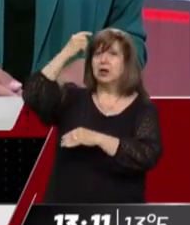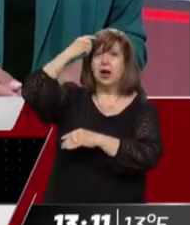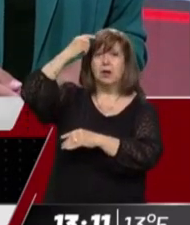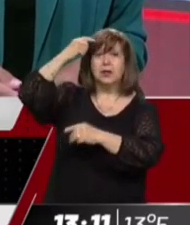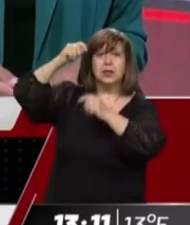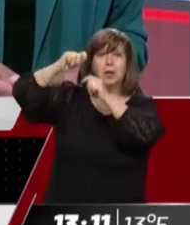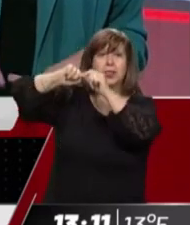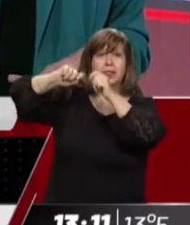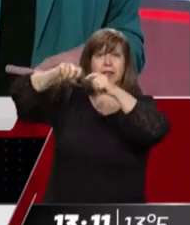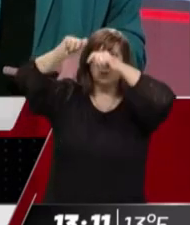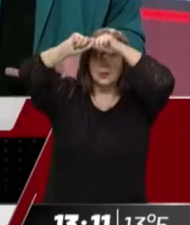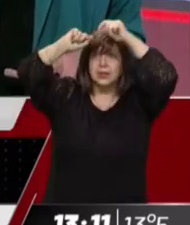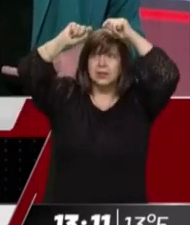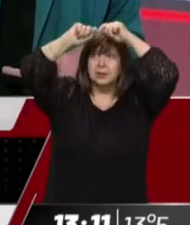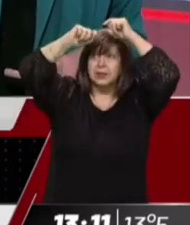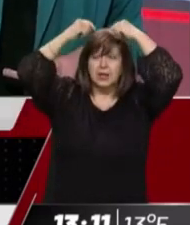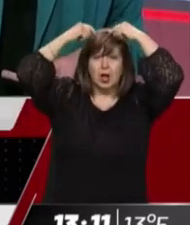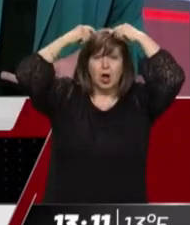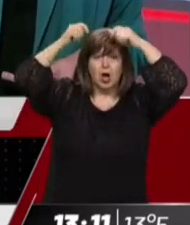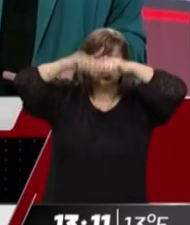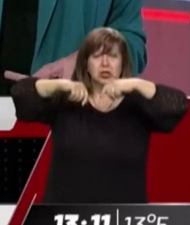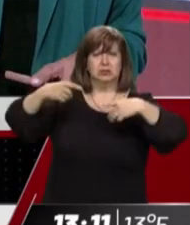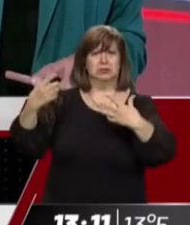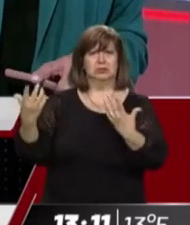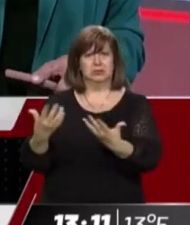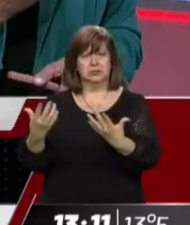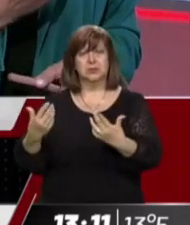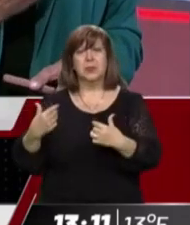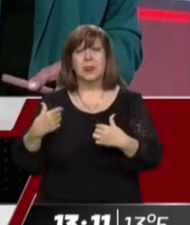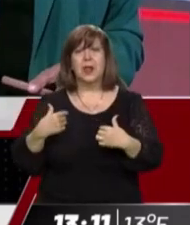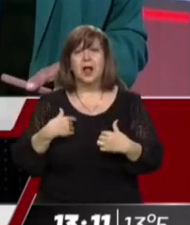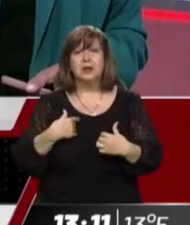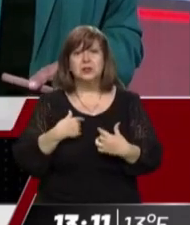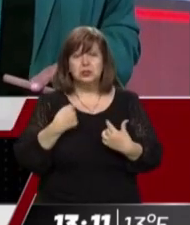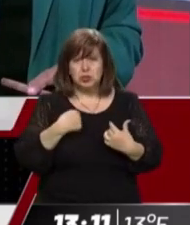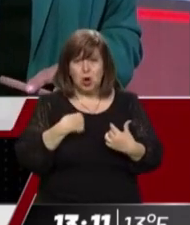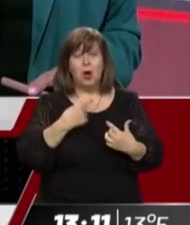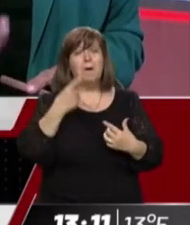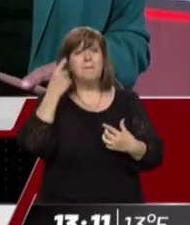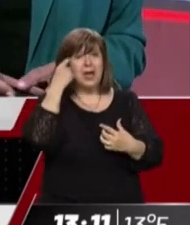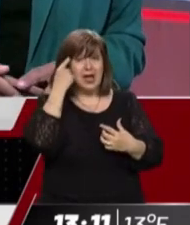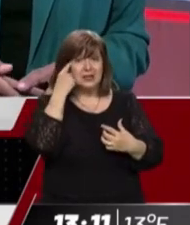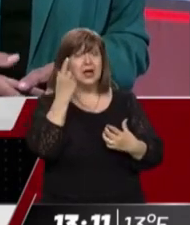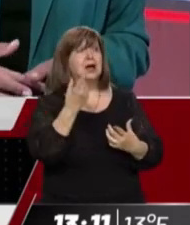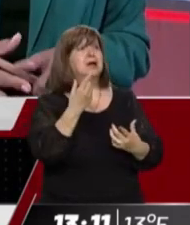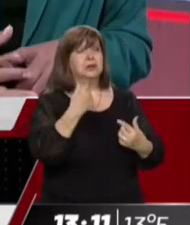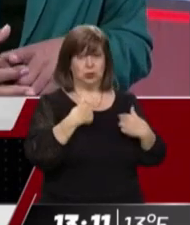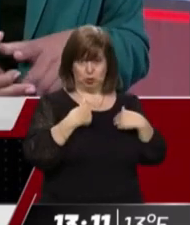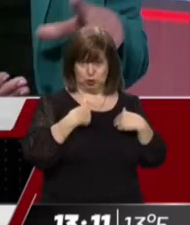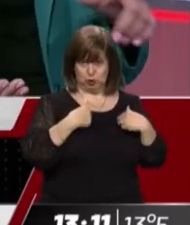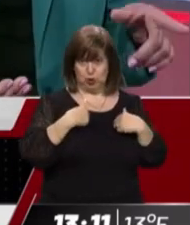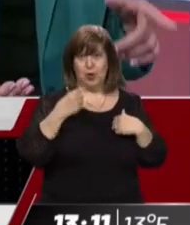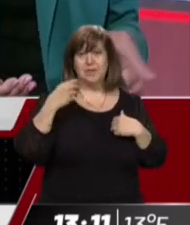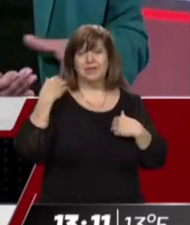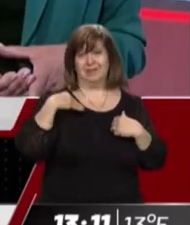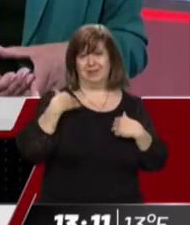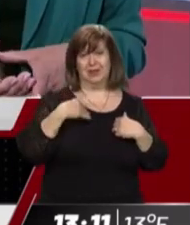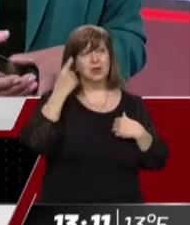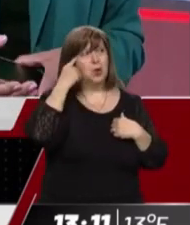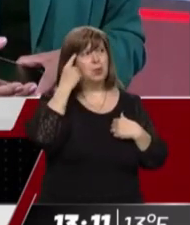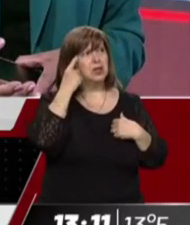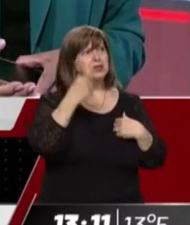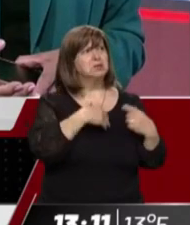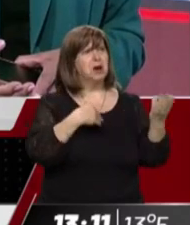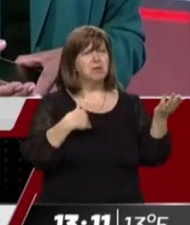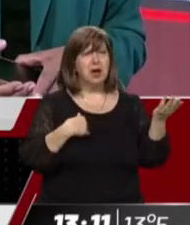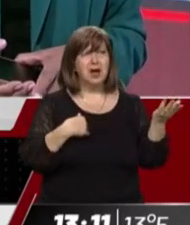porque pensemos, ¿a qué edad consumían nuestros padres? ¿A qué edad consumimos nosotros o comenzamos con el alcohol? ¿Y a qué edad están